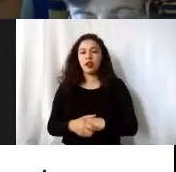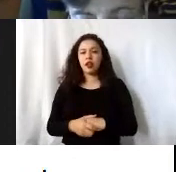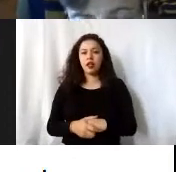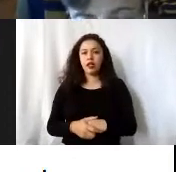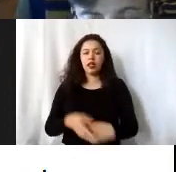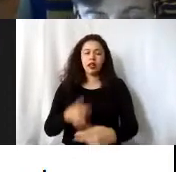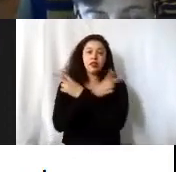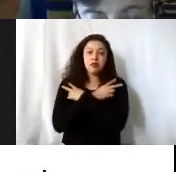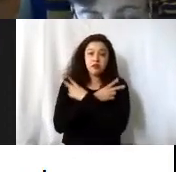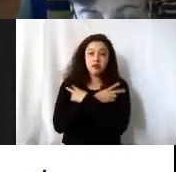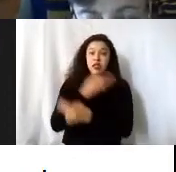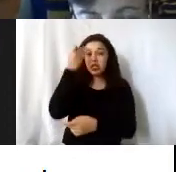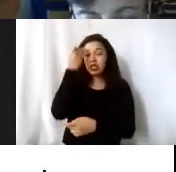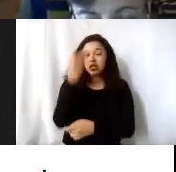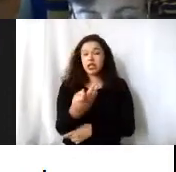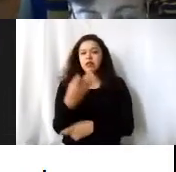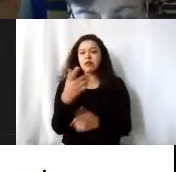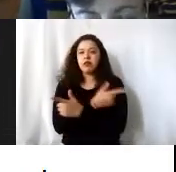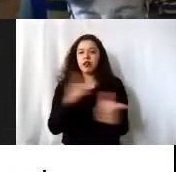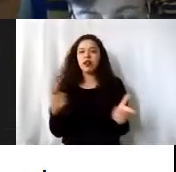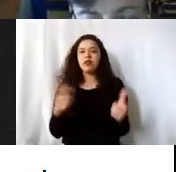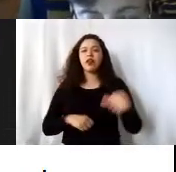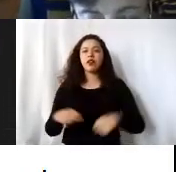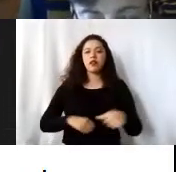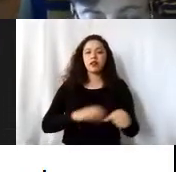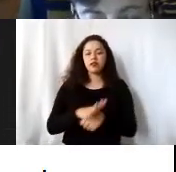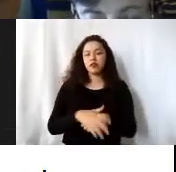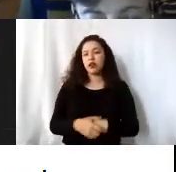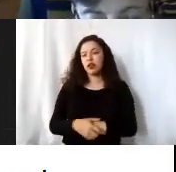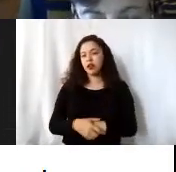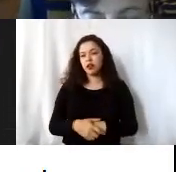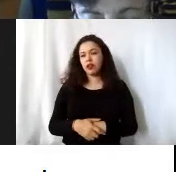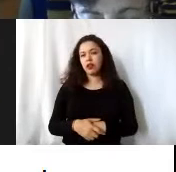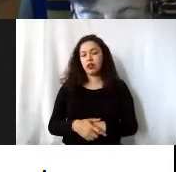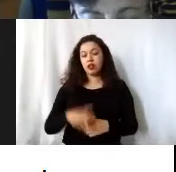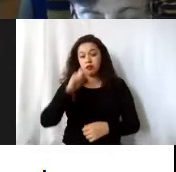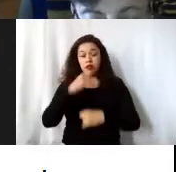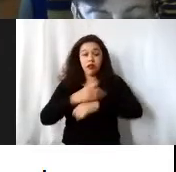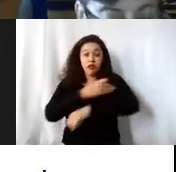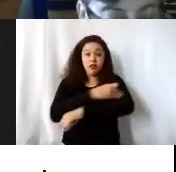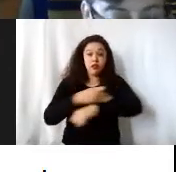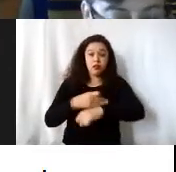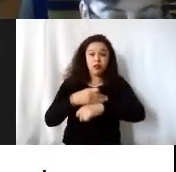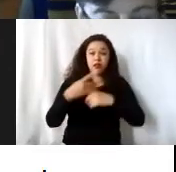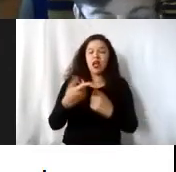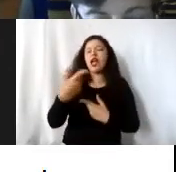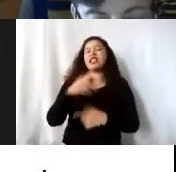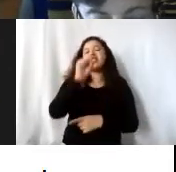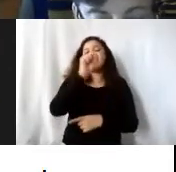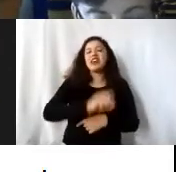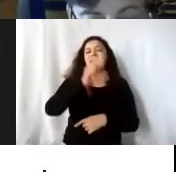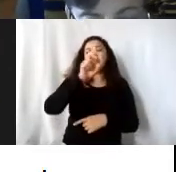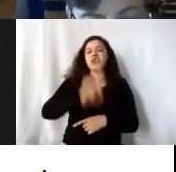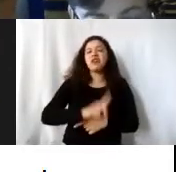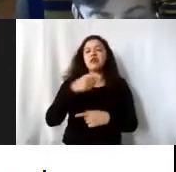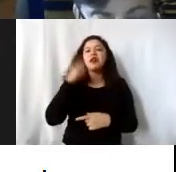libre. ¿Sí? No es lo mismo una familia que se va el fin de semana al cine que